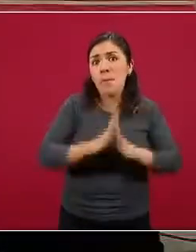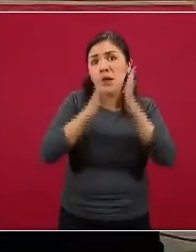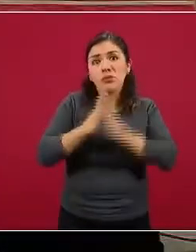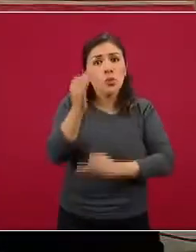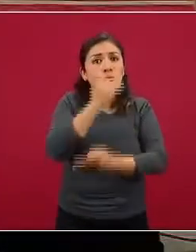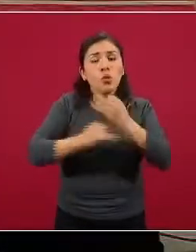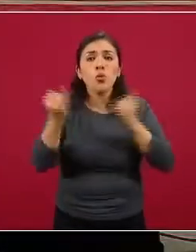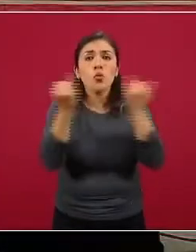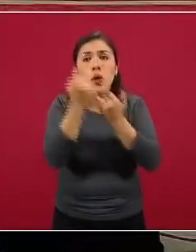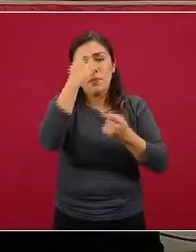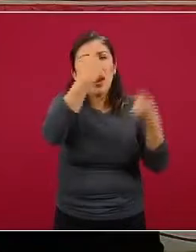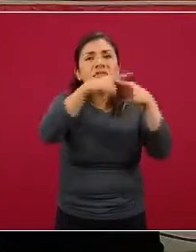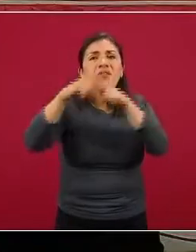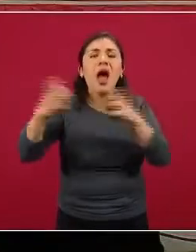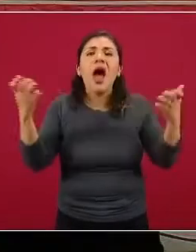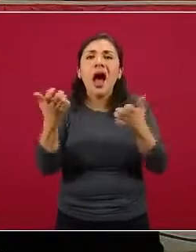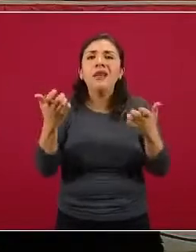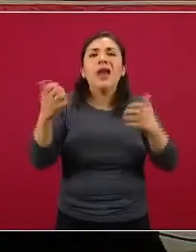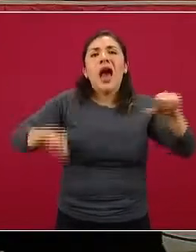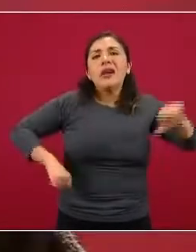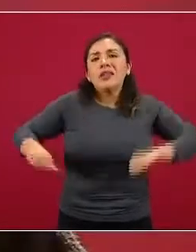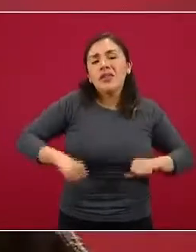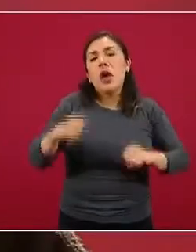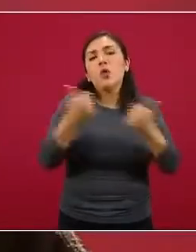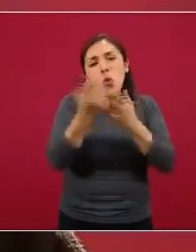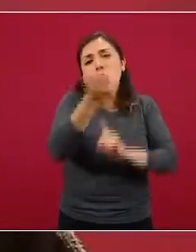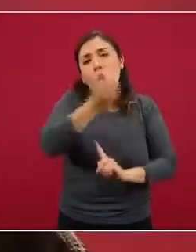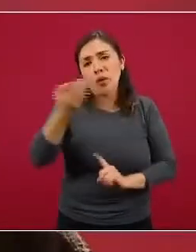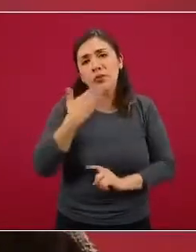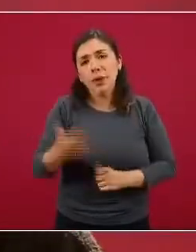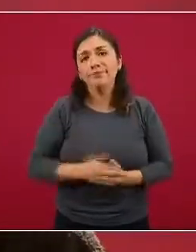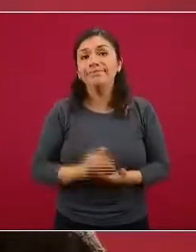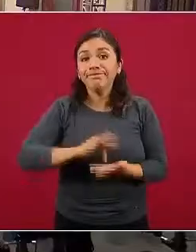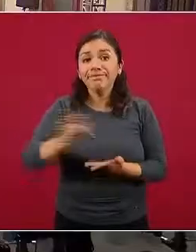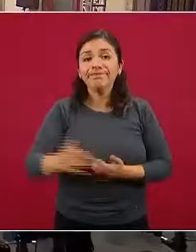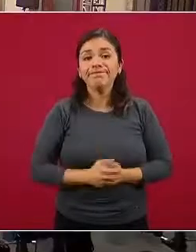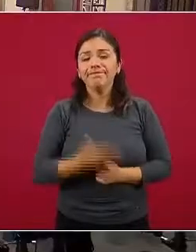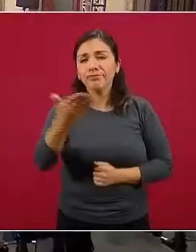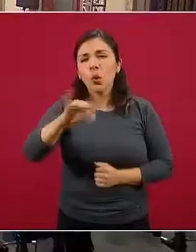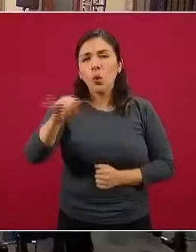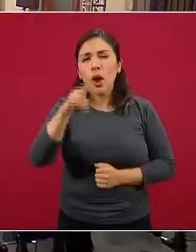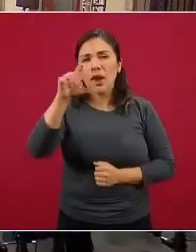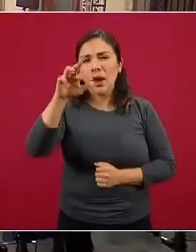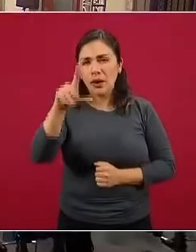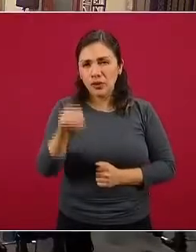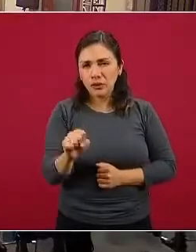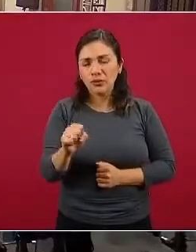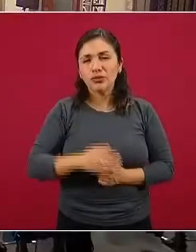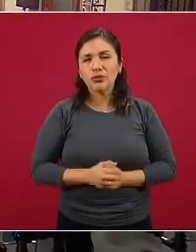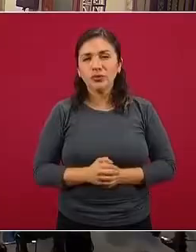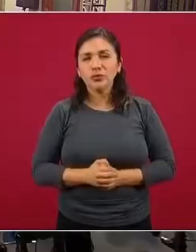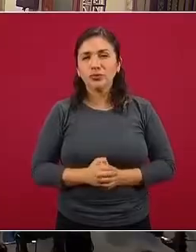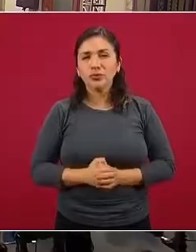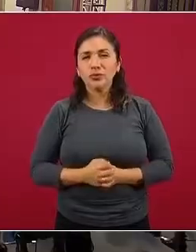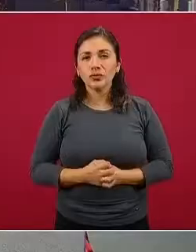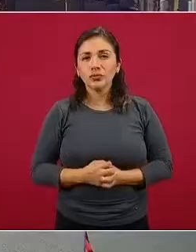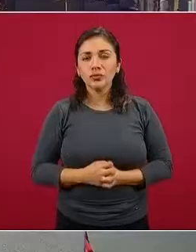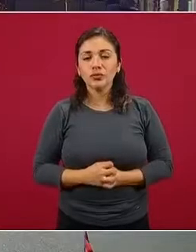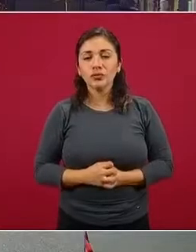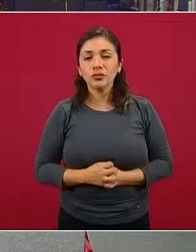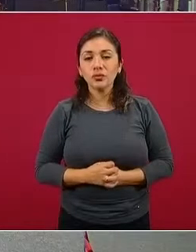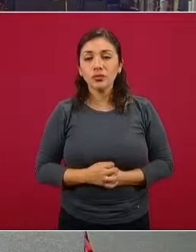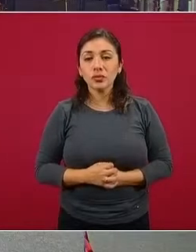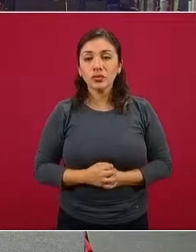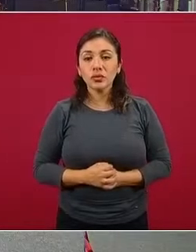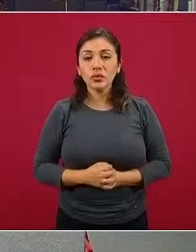en las distintas actividades públicas de forma organizada. Muchas gracias. Juan Carlos Machorro, AM Noticias de Querétaro.